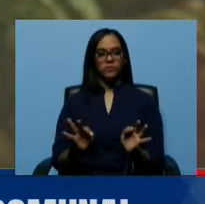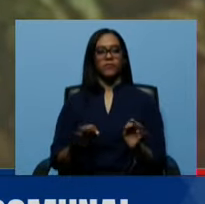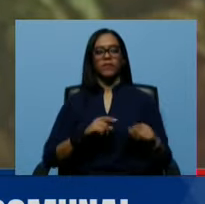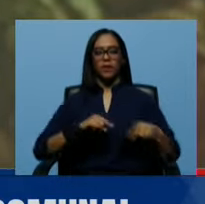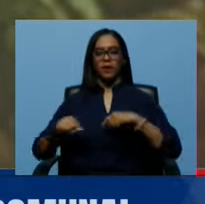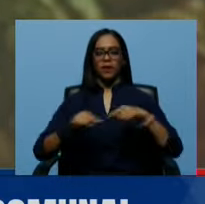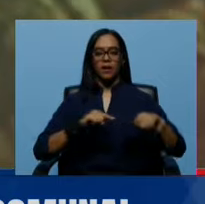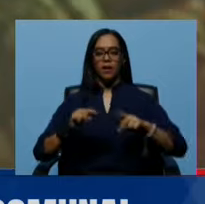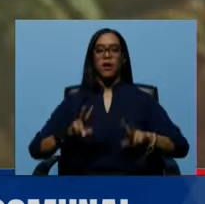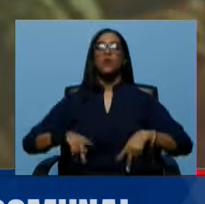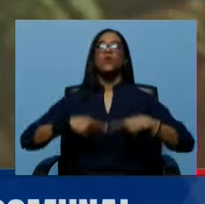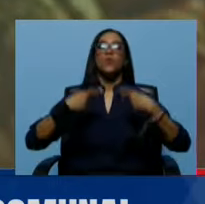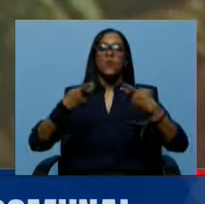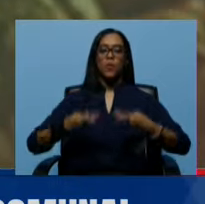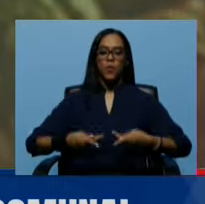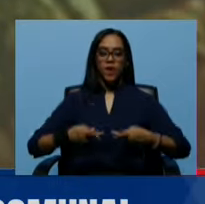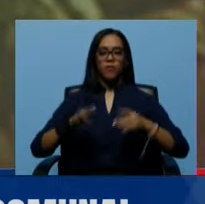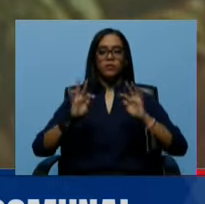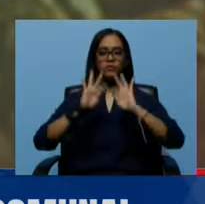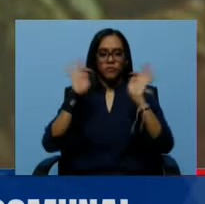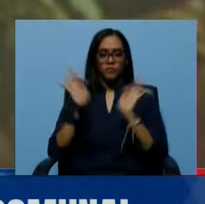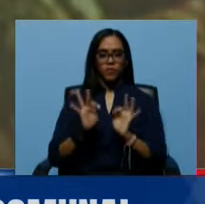nuevos modelos de producción,